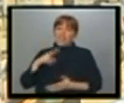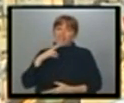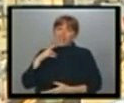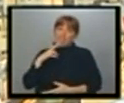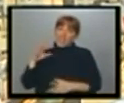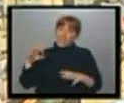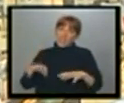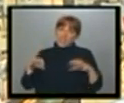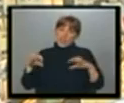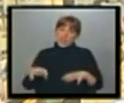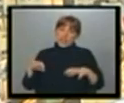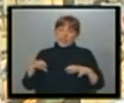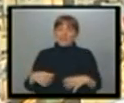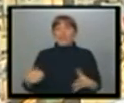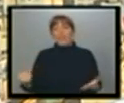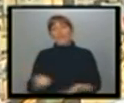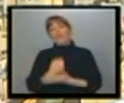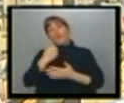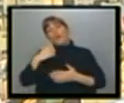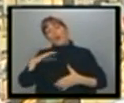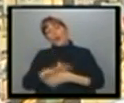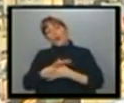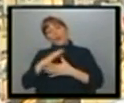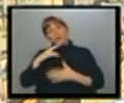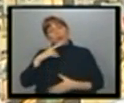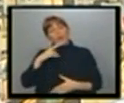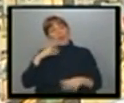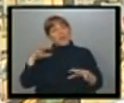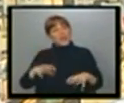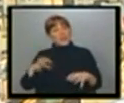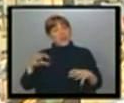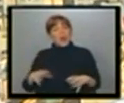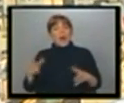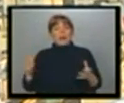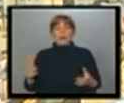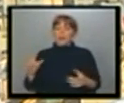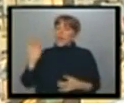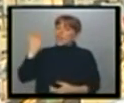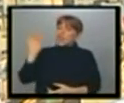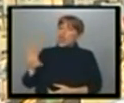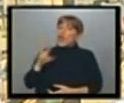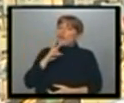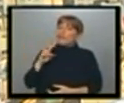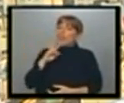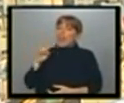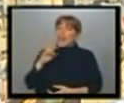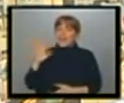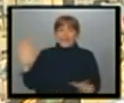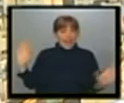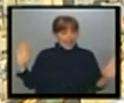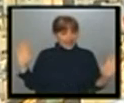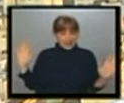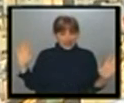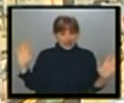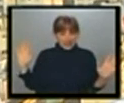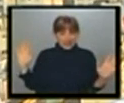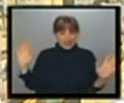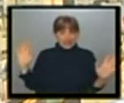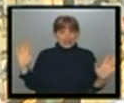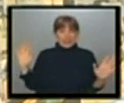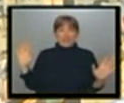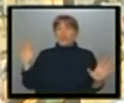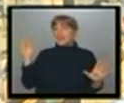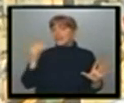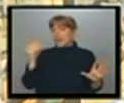volver. Está bien, pero justo el viernes, la antesala del fin de semana. Ah, pero es el viernes. El viernes es el viernes. El fin de semana creo que está